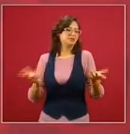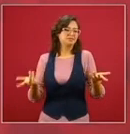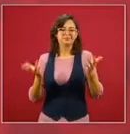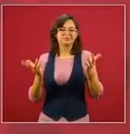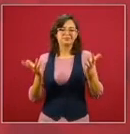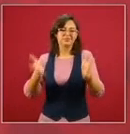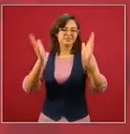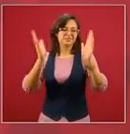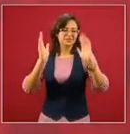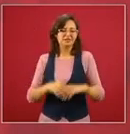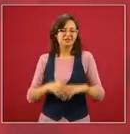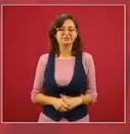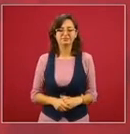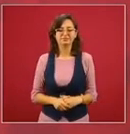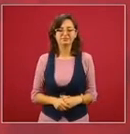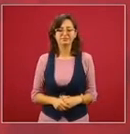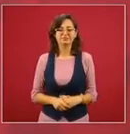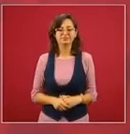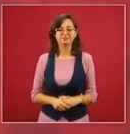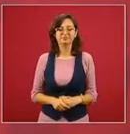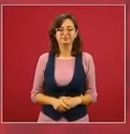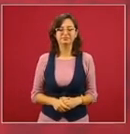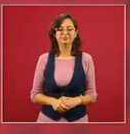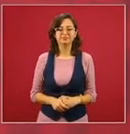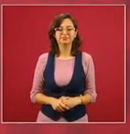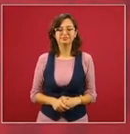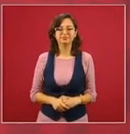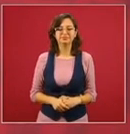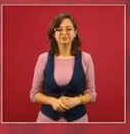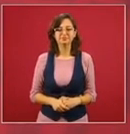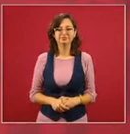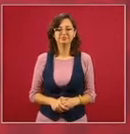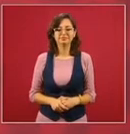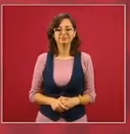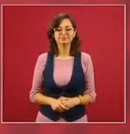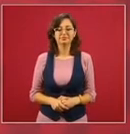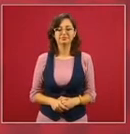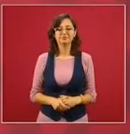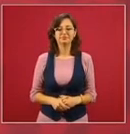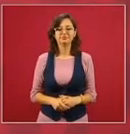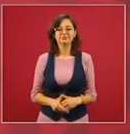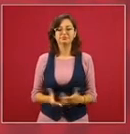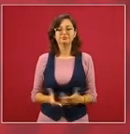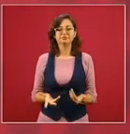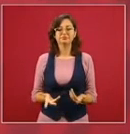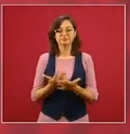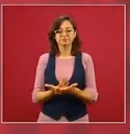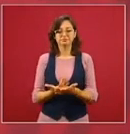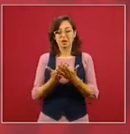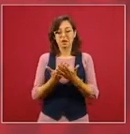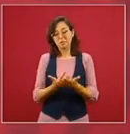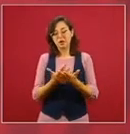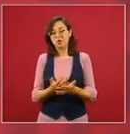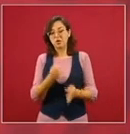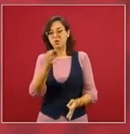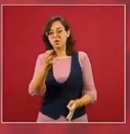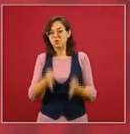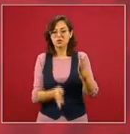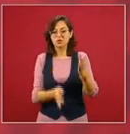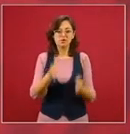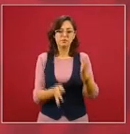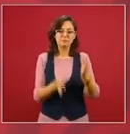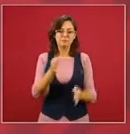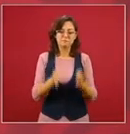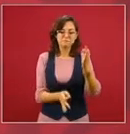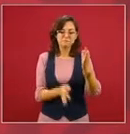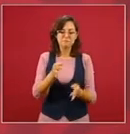lo que está sucediendo. Vamos a esperar a que termine el juicio del